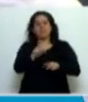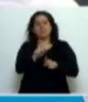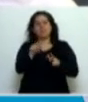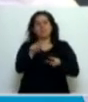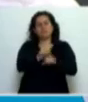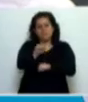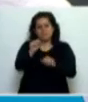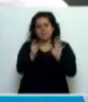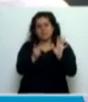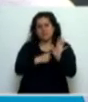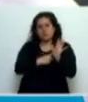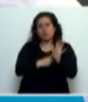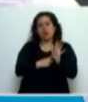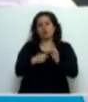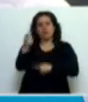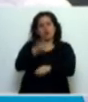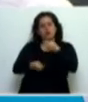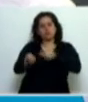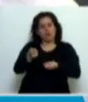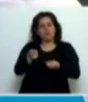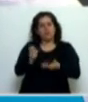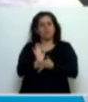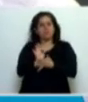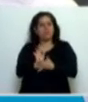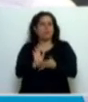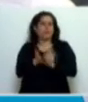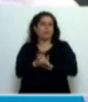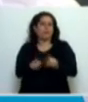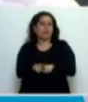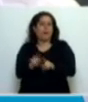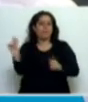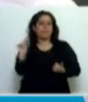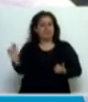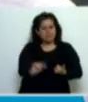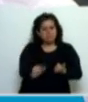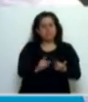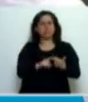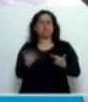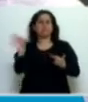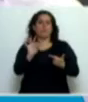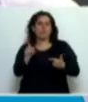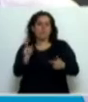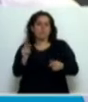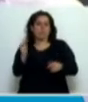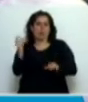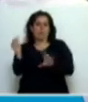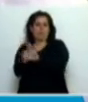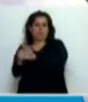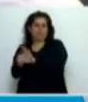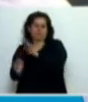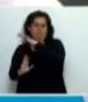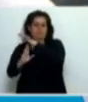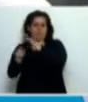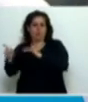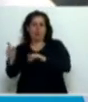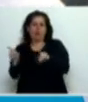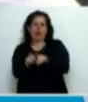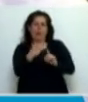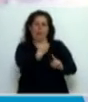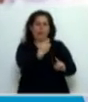y acciones negociables. Estos son los préstamos que se han venido dando al Tesoro Nacional, sacando el dinero